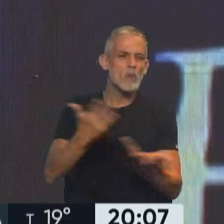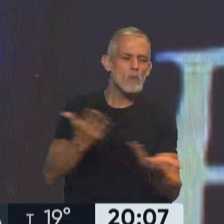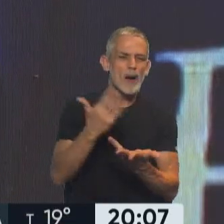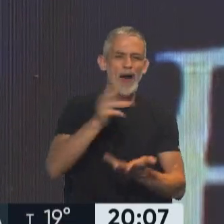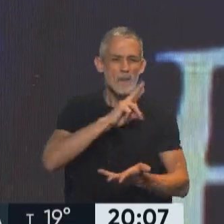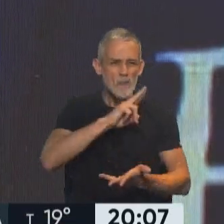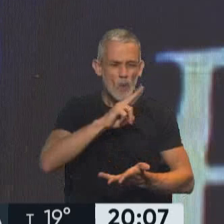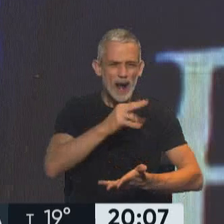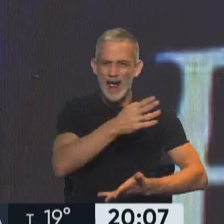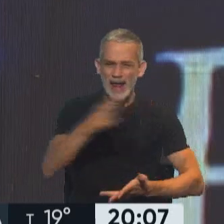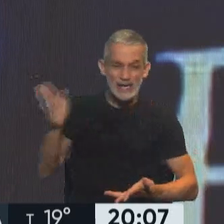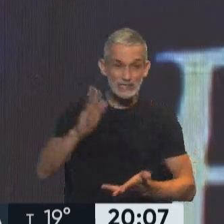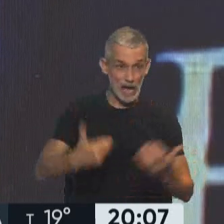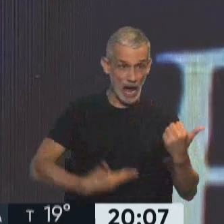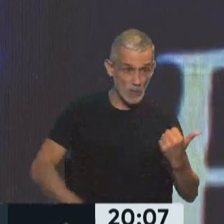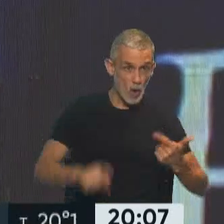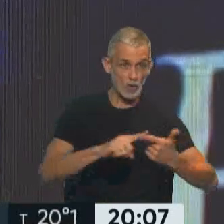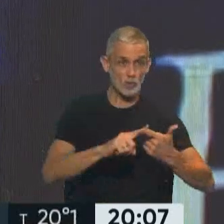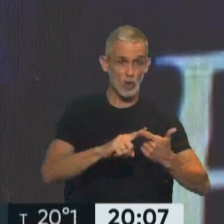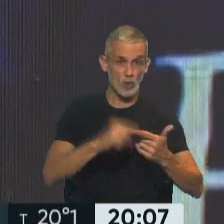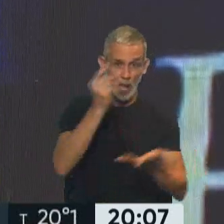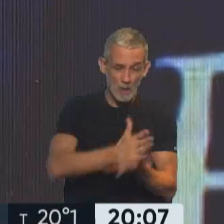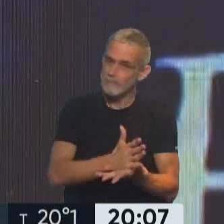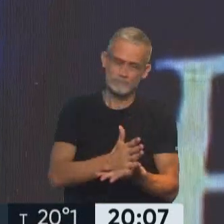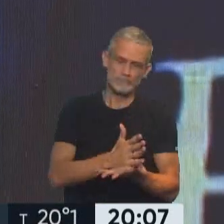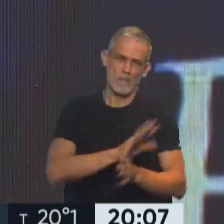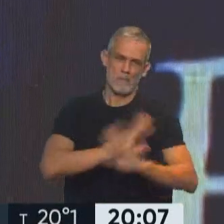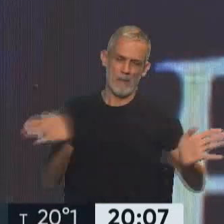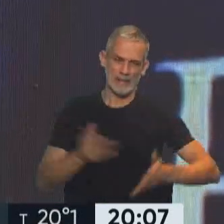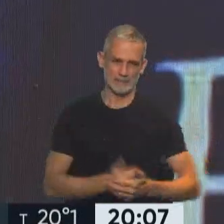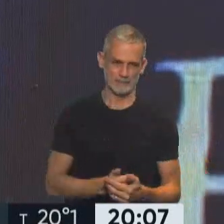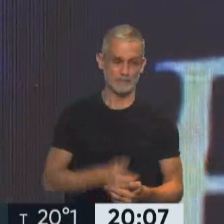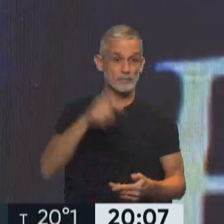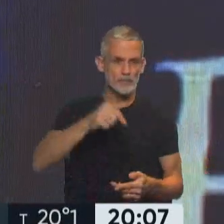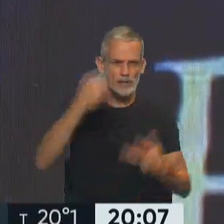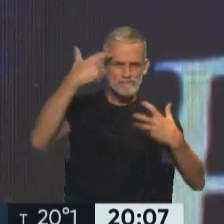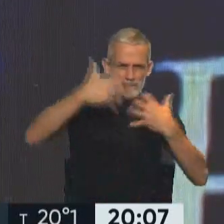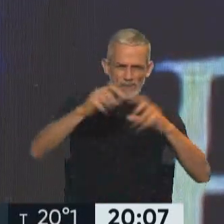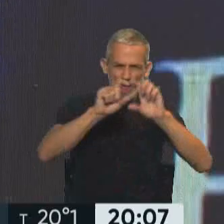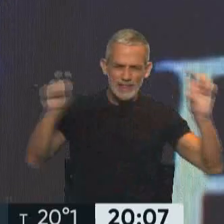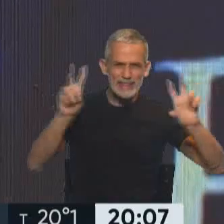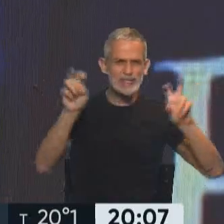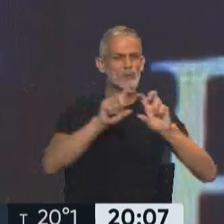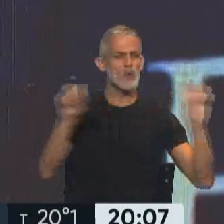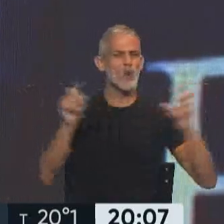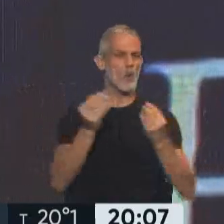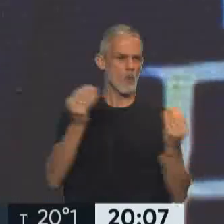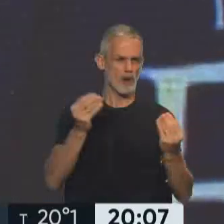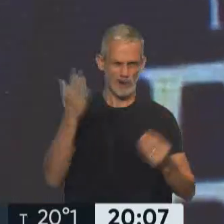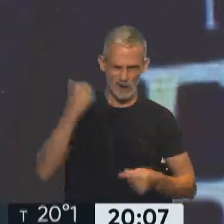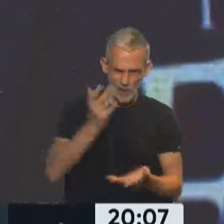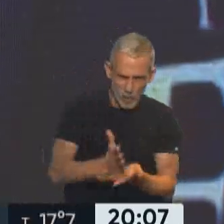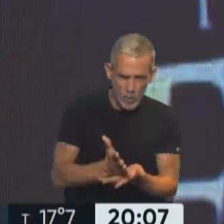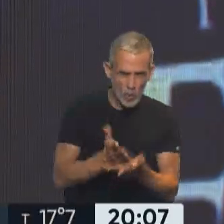las mujeres que se hayan realizado o se realicen un aborto. La reflexión a partir de ese título que se pueden hacer ustedes es, pero ¿cómo existía